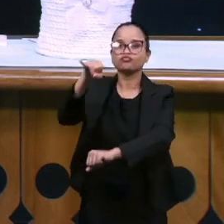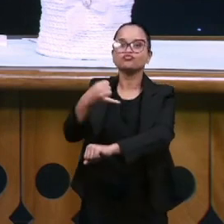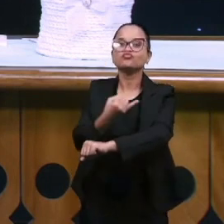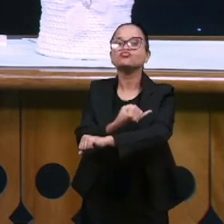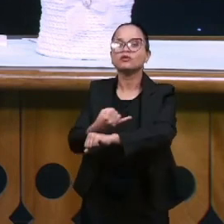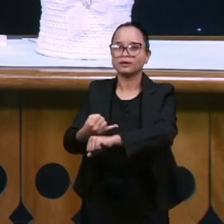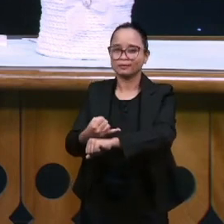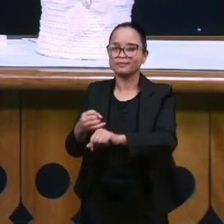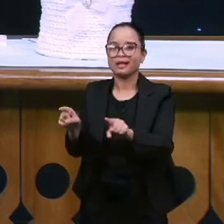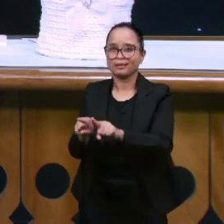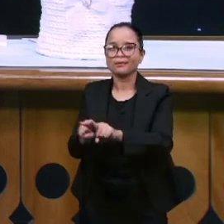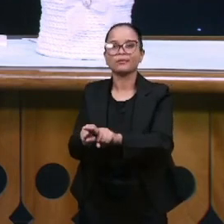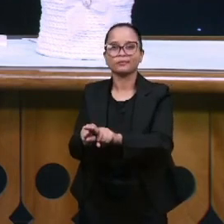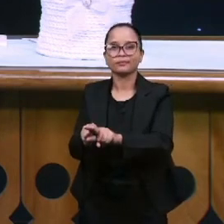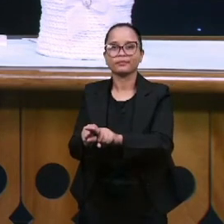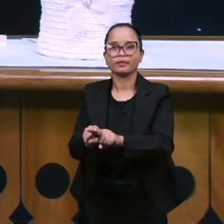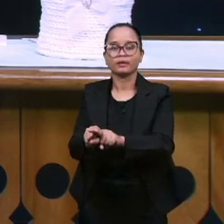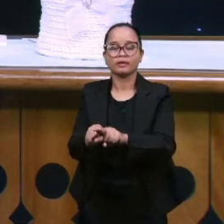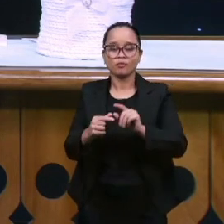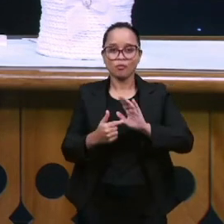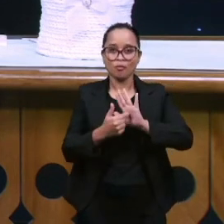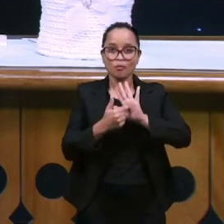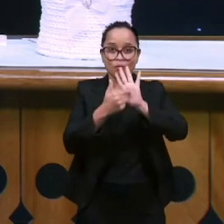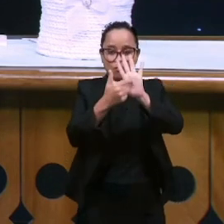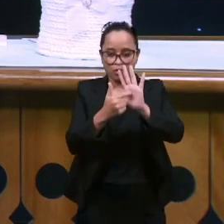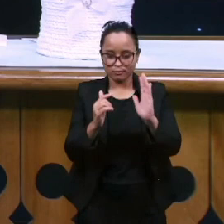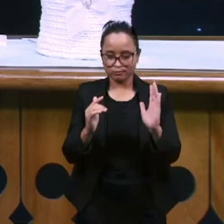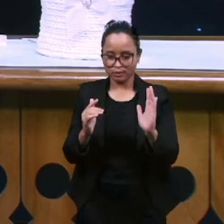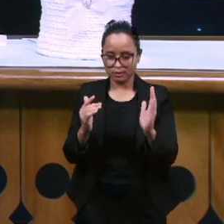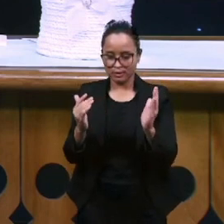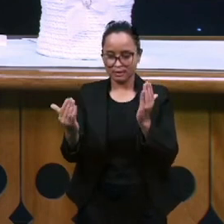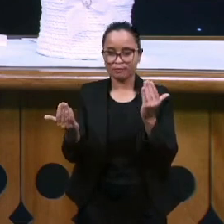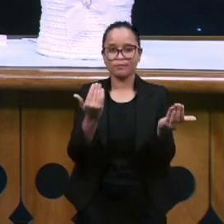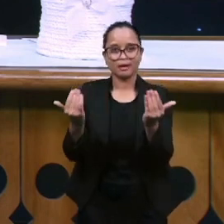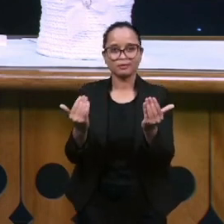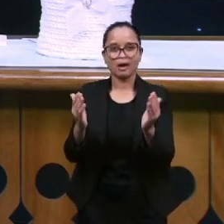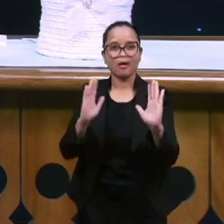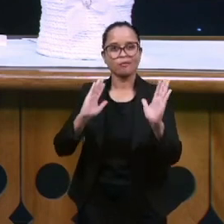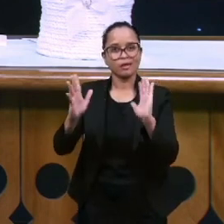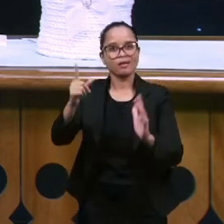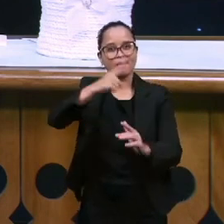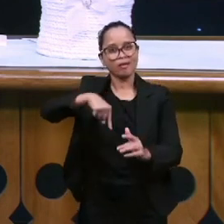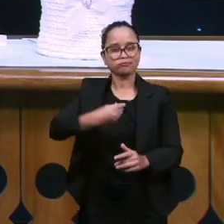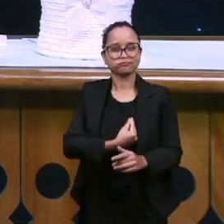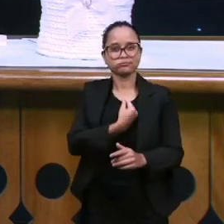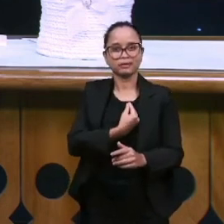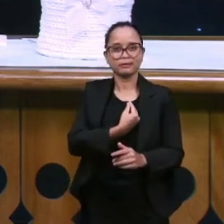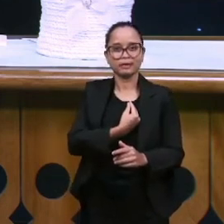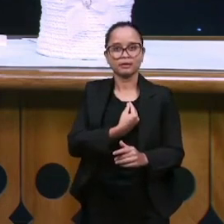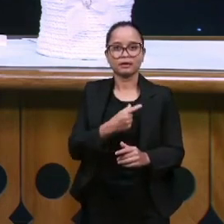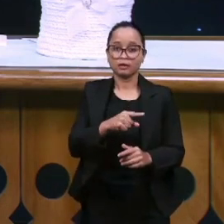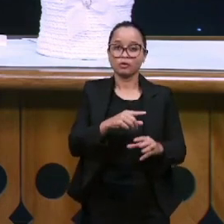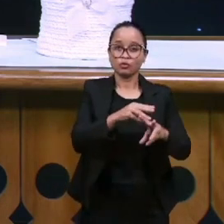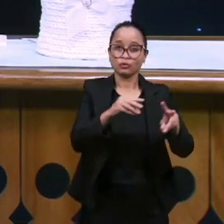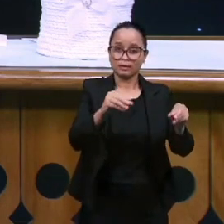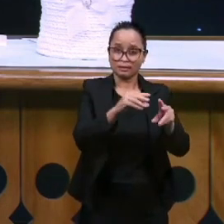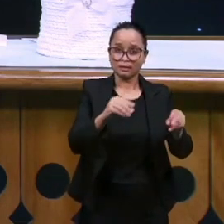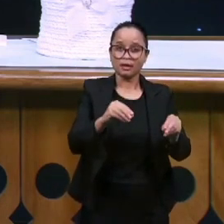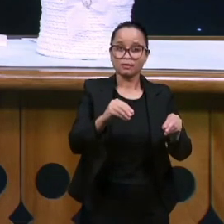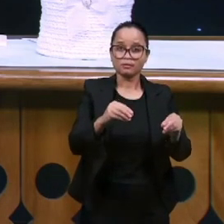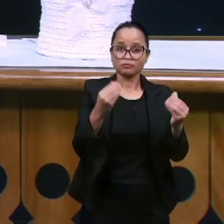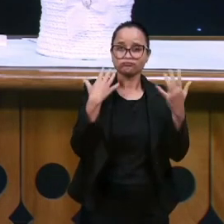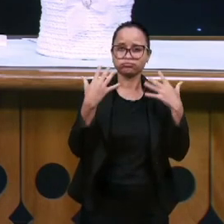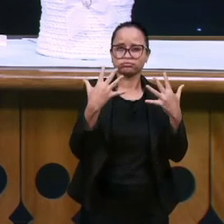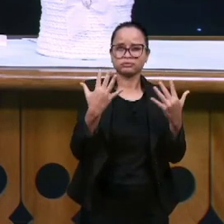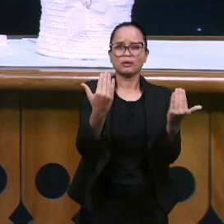Mis hermanos, esto nos habla al respecto de este momento que nosotros estamos viviendo. El desierto está allí, está el mundo. La iglesia tiene que